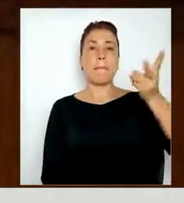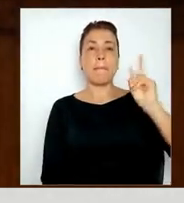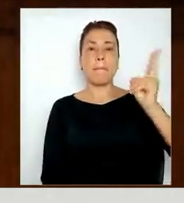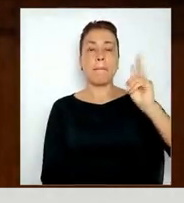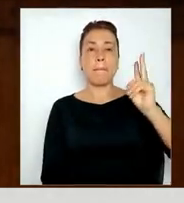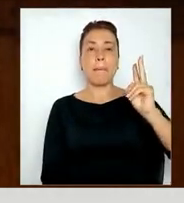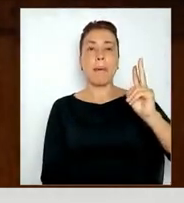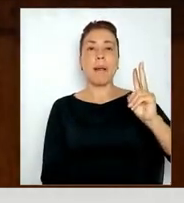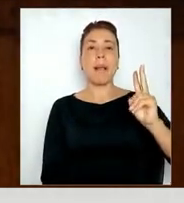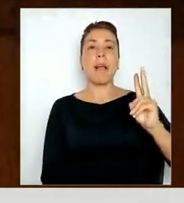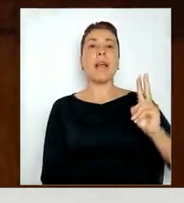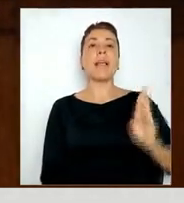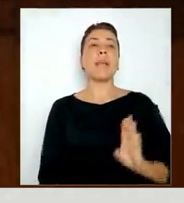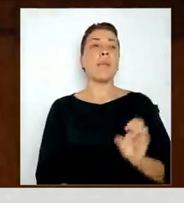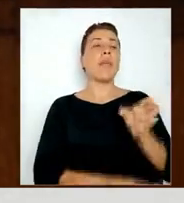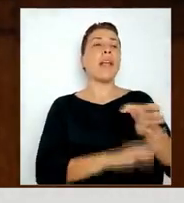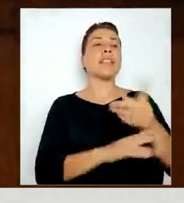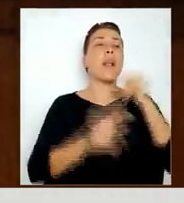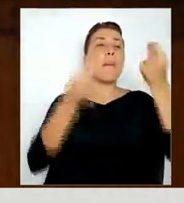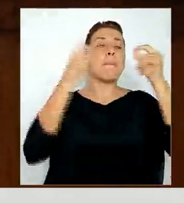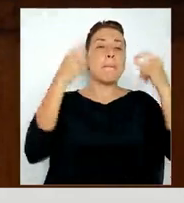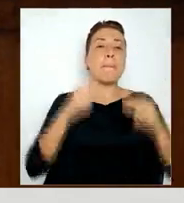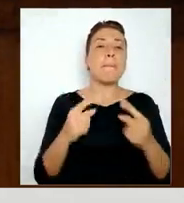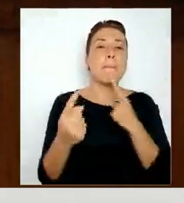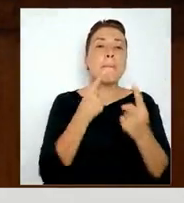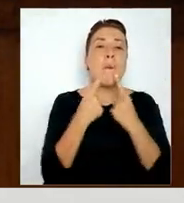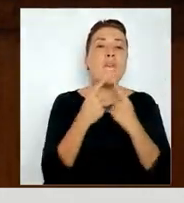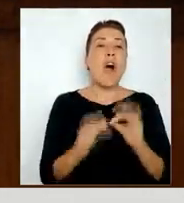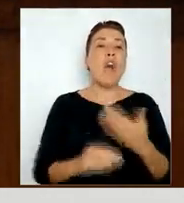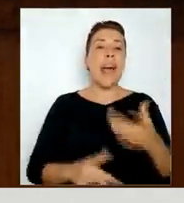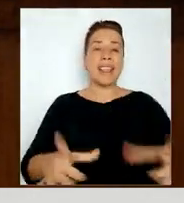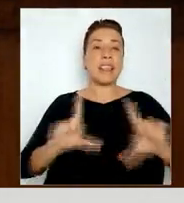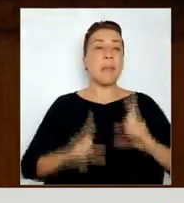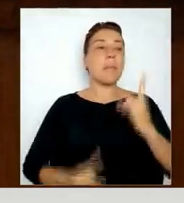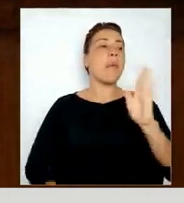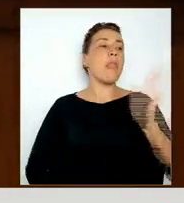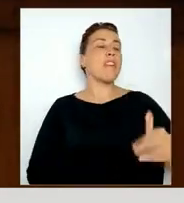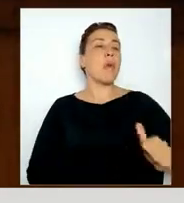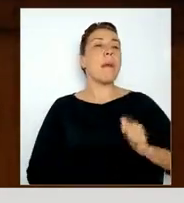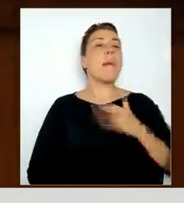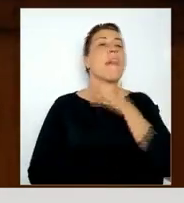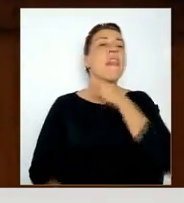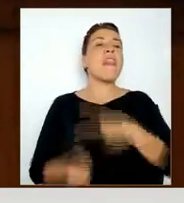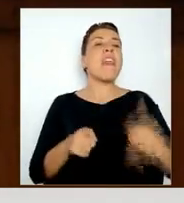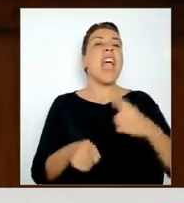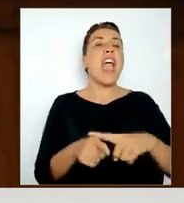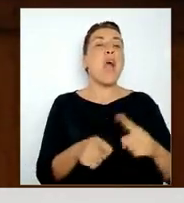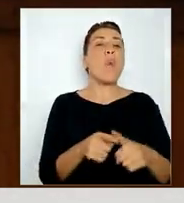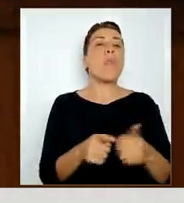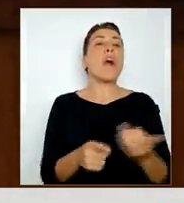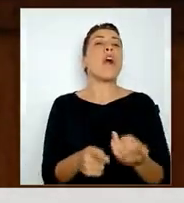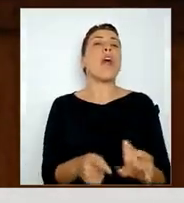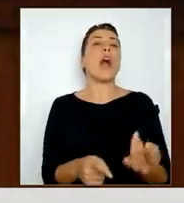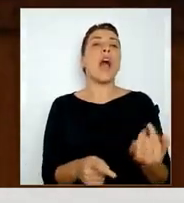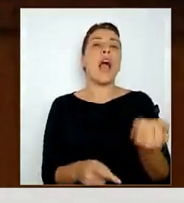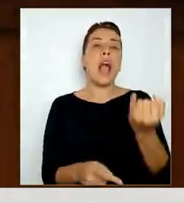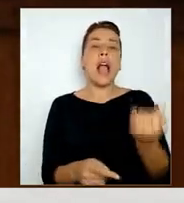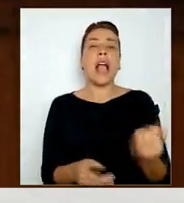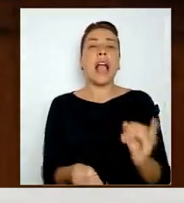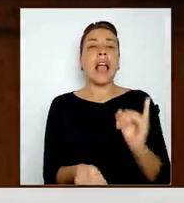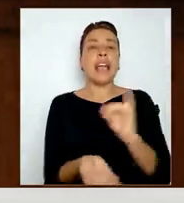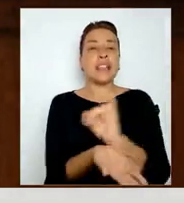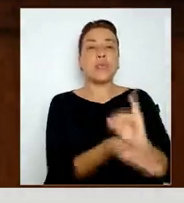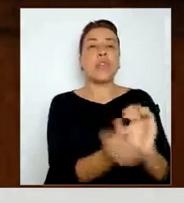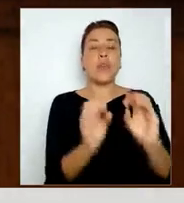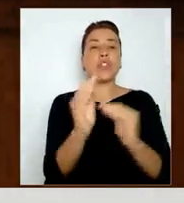evaluaciones y la entrega de títulos sea condicional pago de deudas arancelaria contraídas con las instituciones de educación superior esta iniciativa tiene